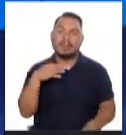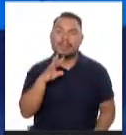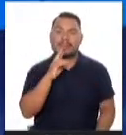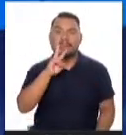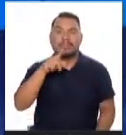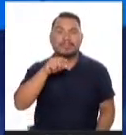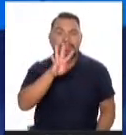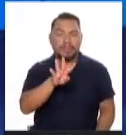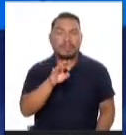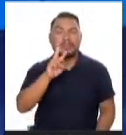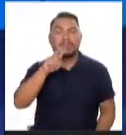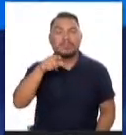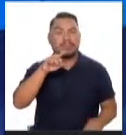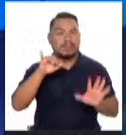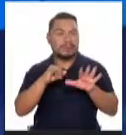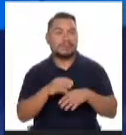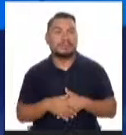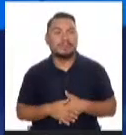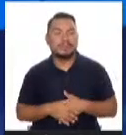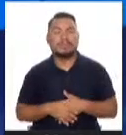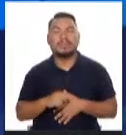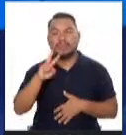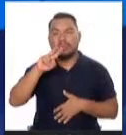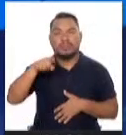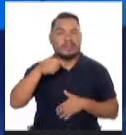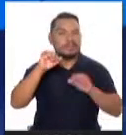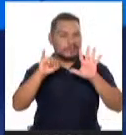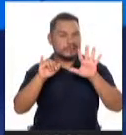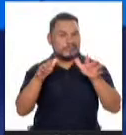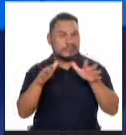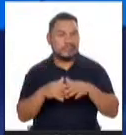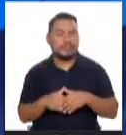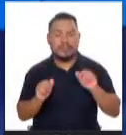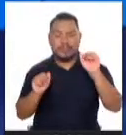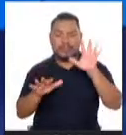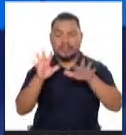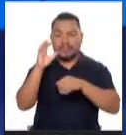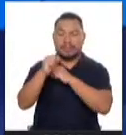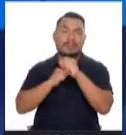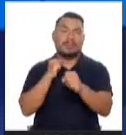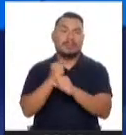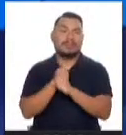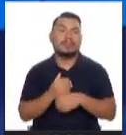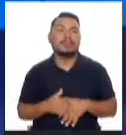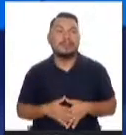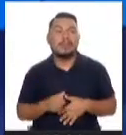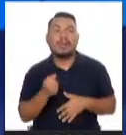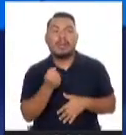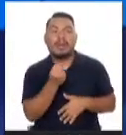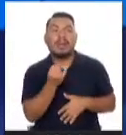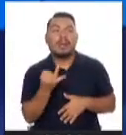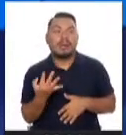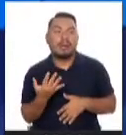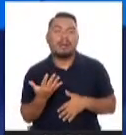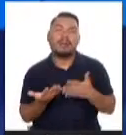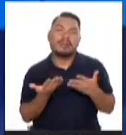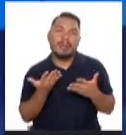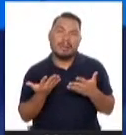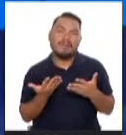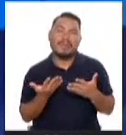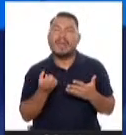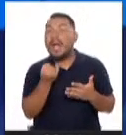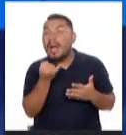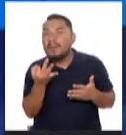2004, 2006, 16 más o menos, 15 años, 2021. ¿Alguno habrá prescrito?